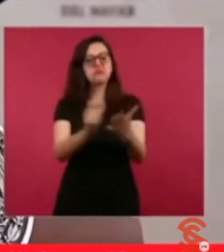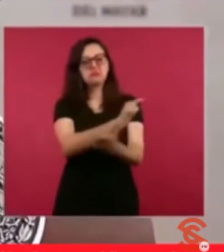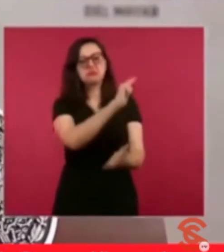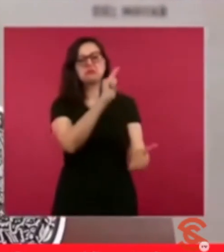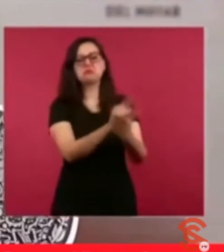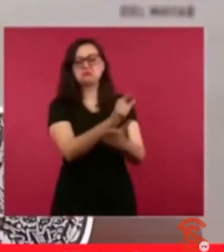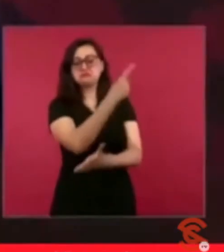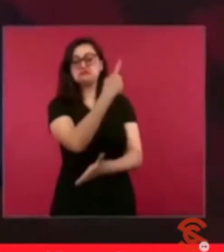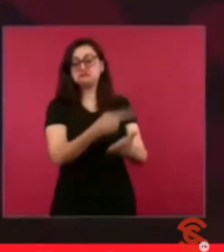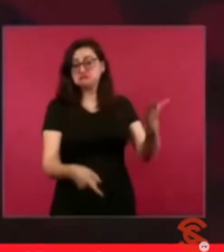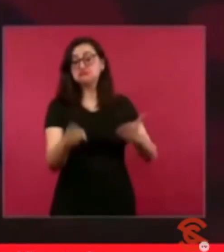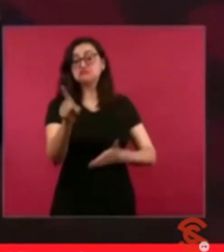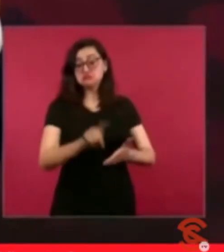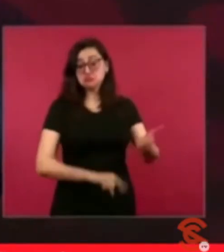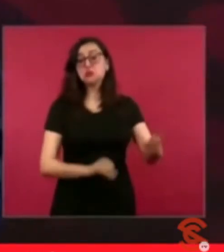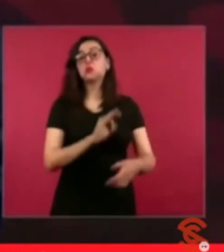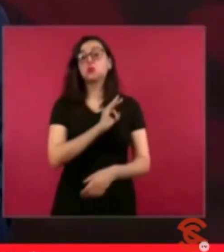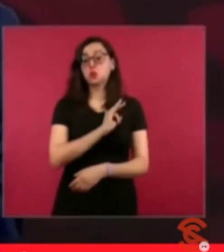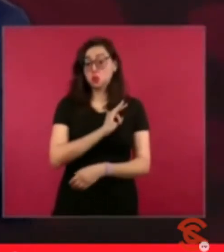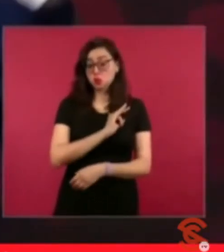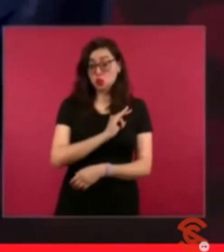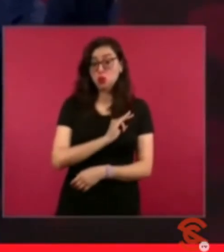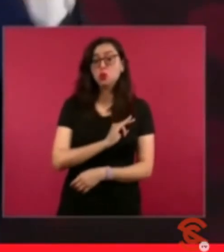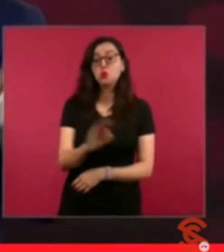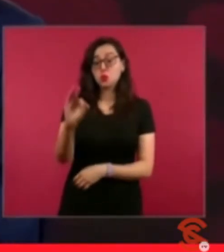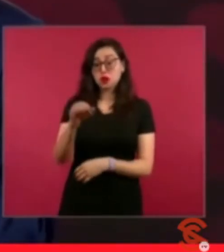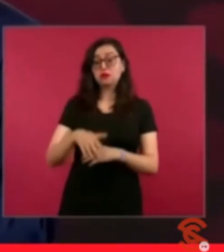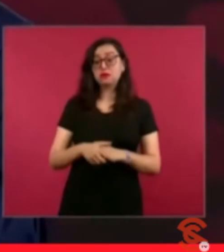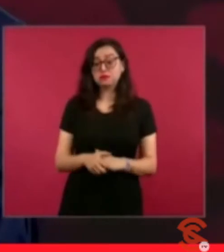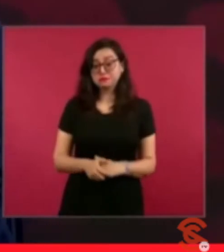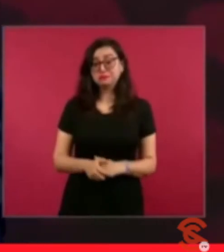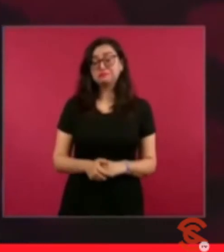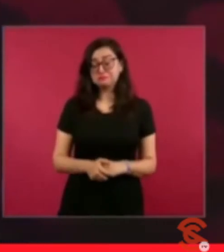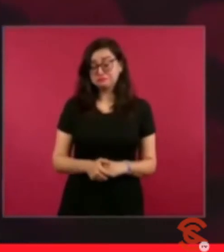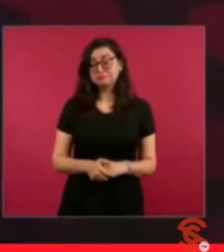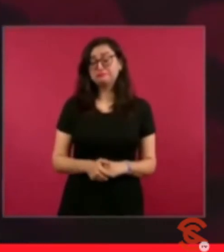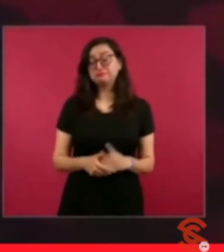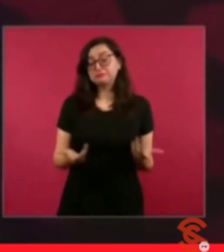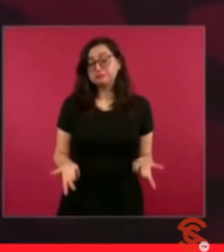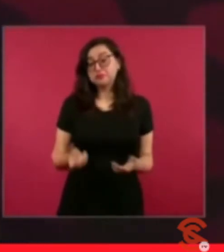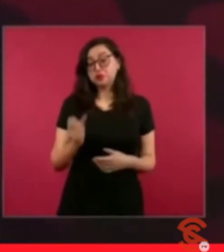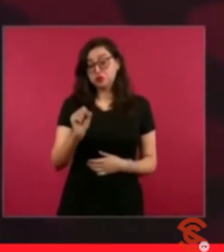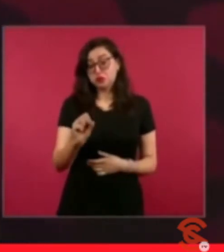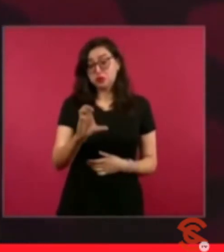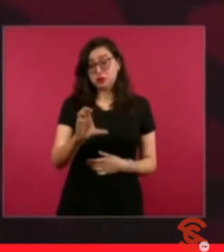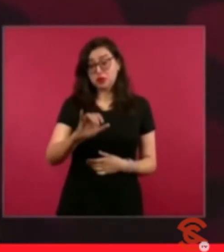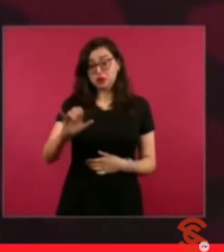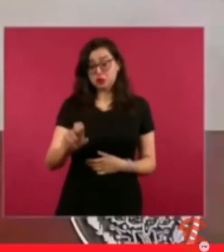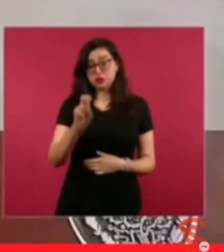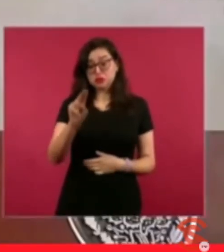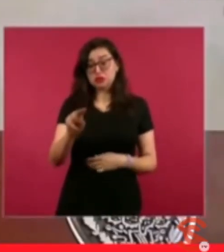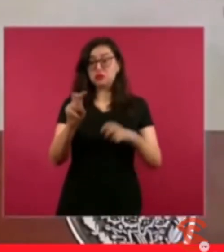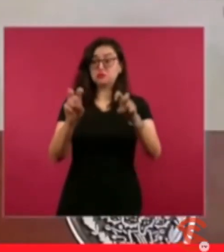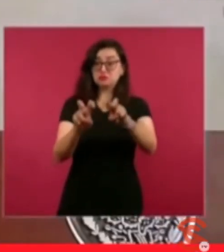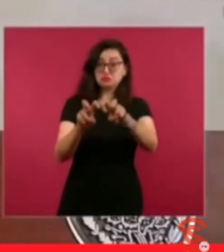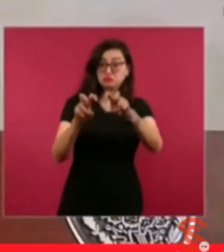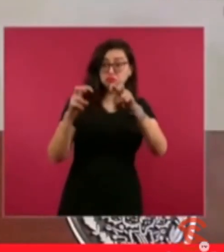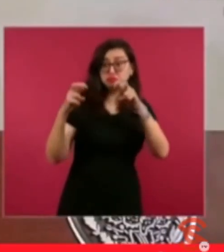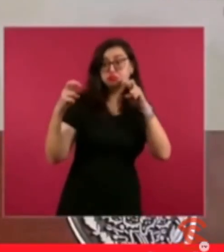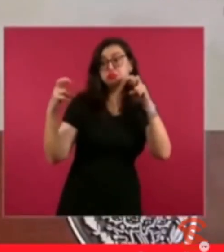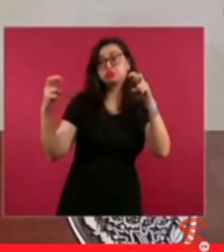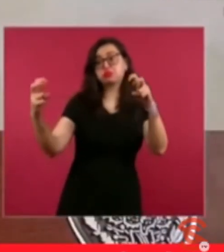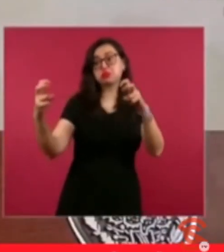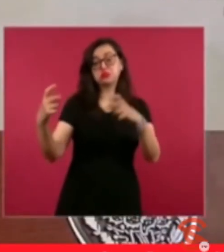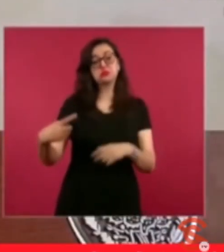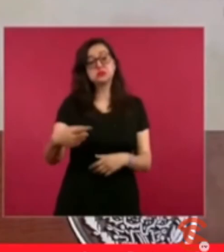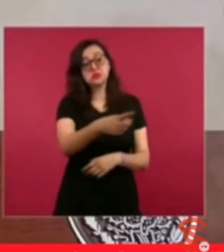porque la Suprema Corte y todo el Poder Judicial, con honrosas excepciones, están al